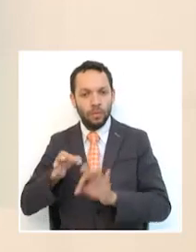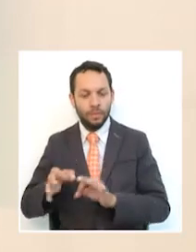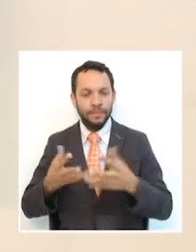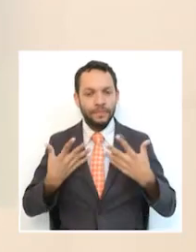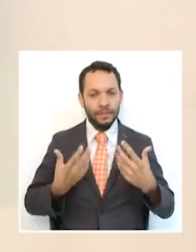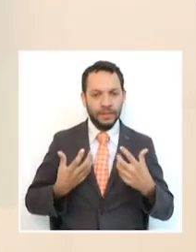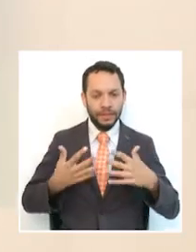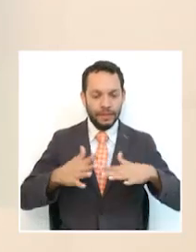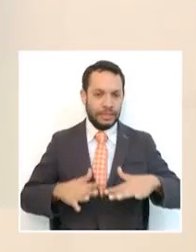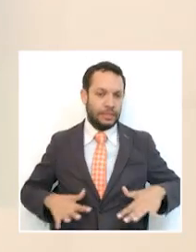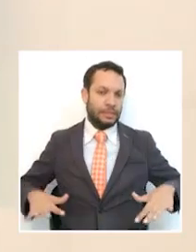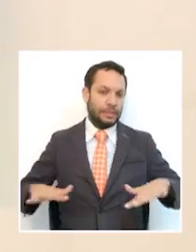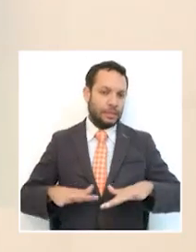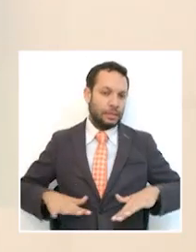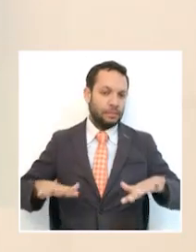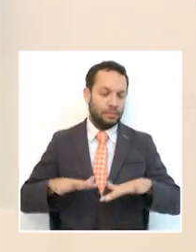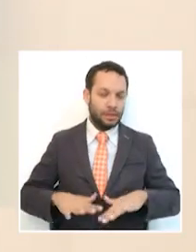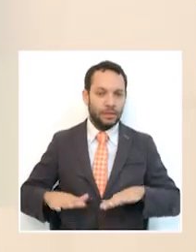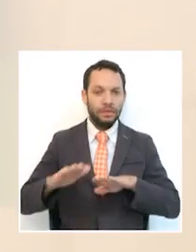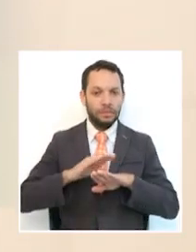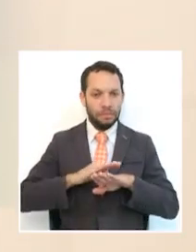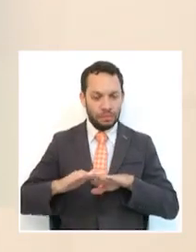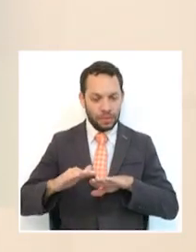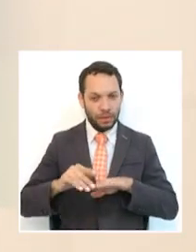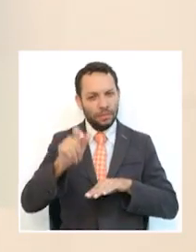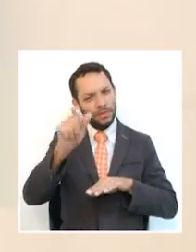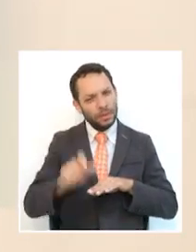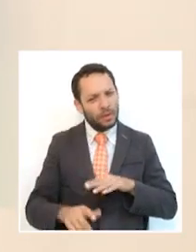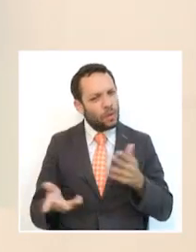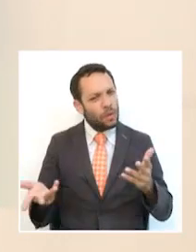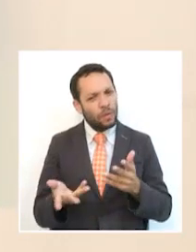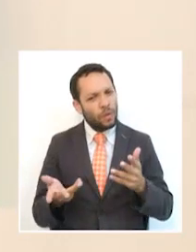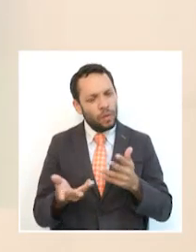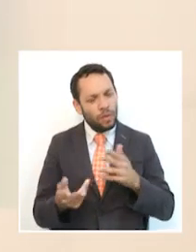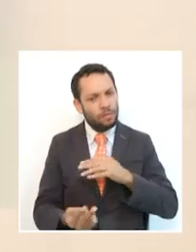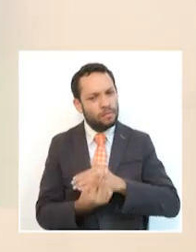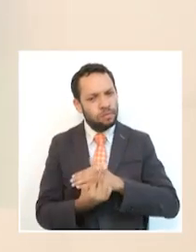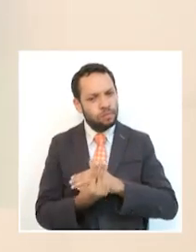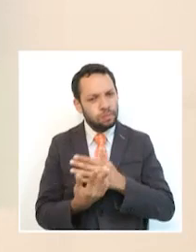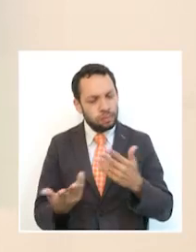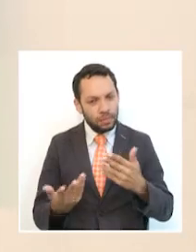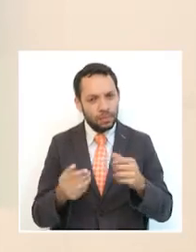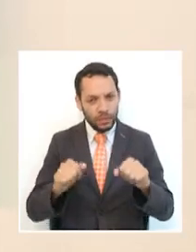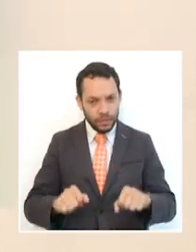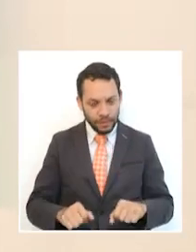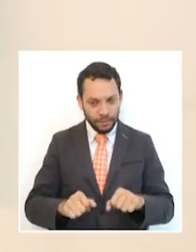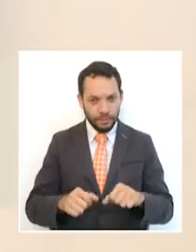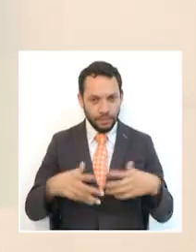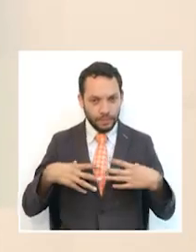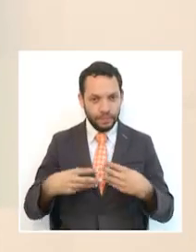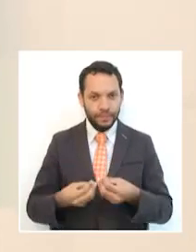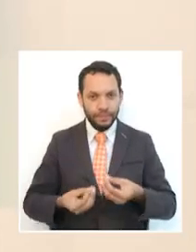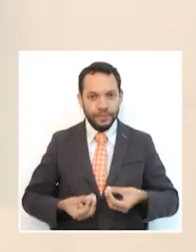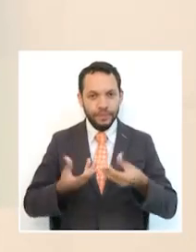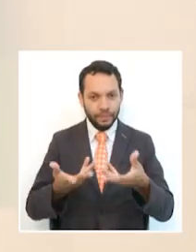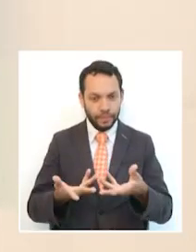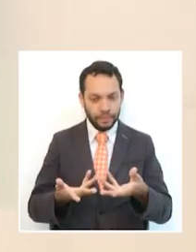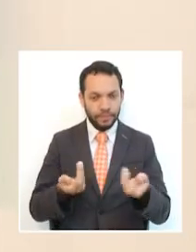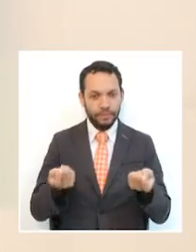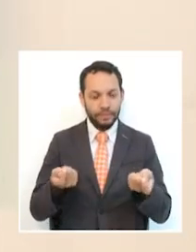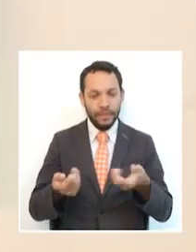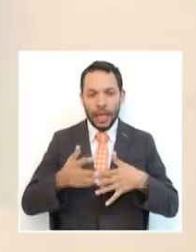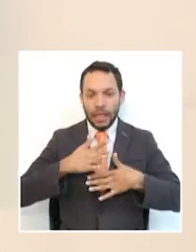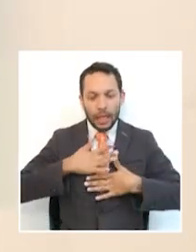espacio también enviarle un mensaje a todas las personas que nos están viendo para que tengamos también un sentido de